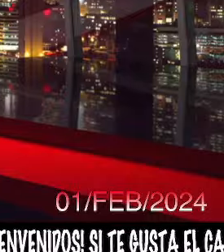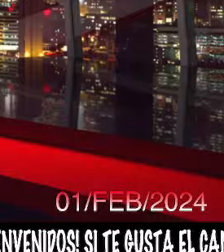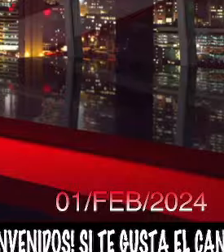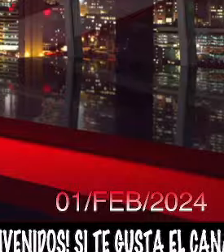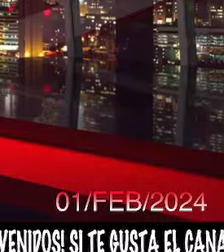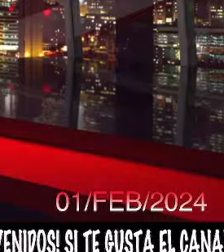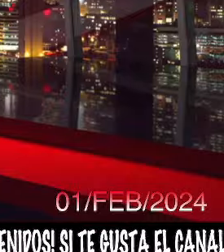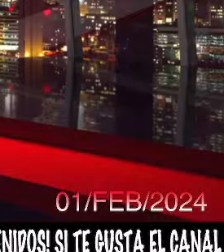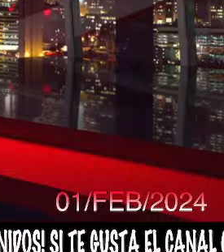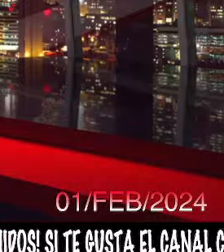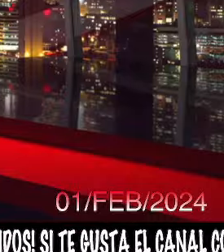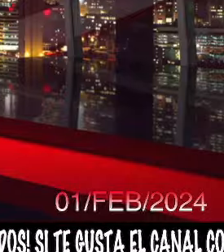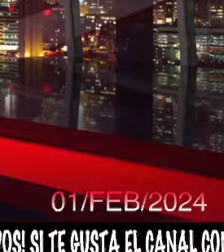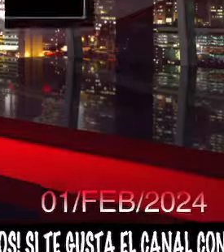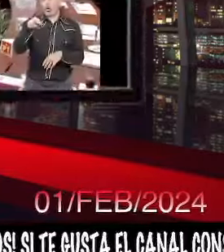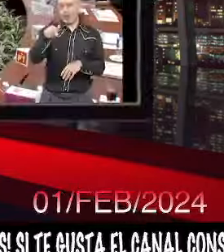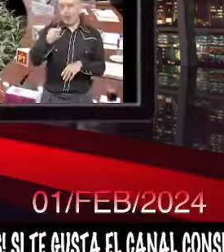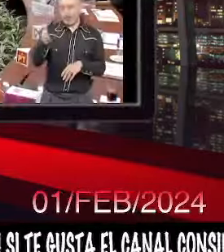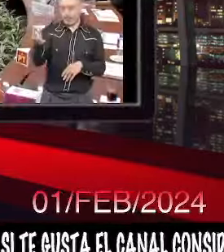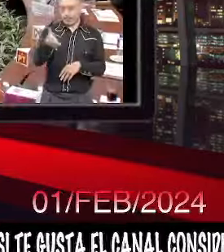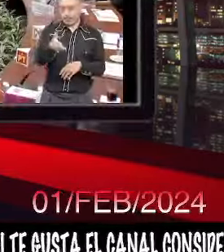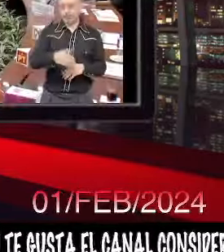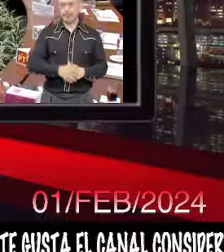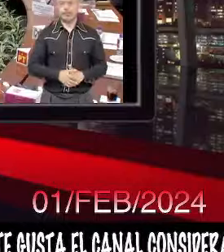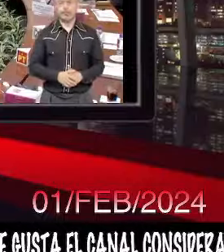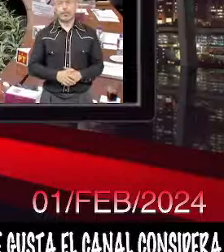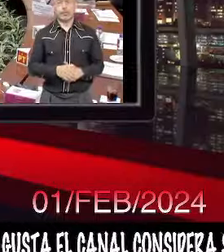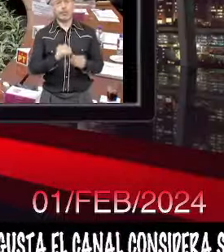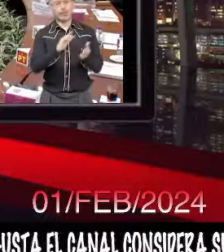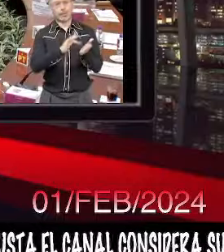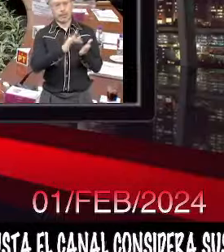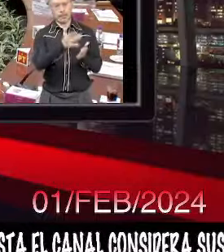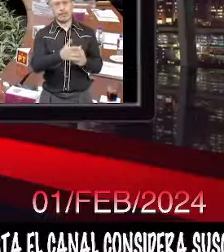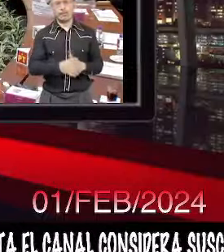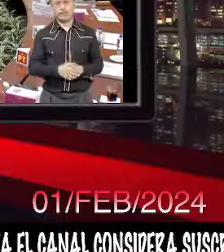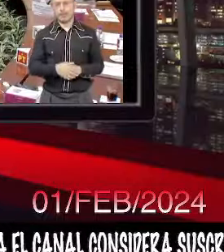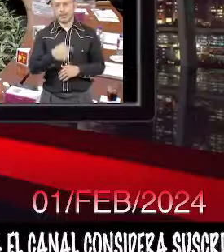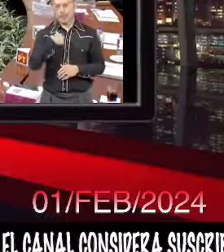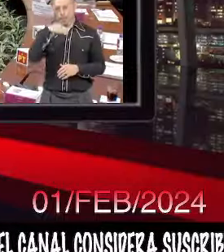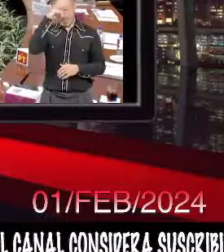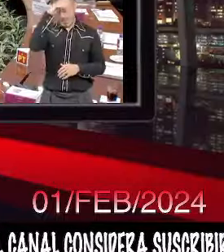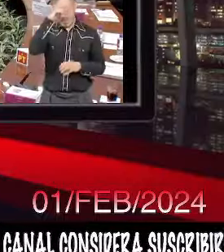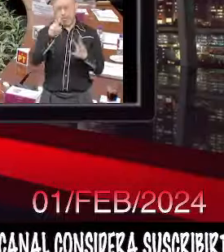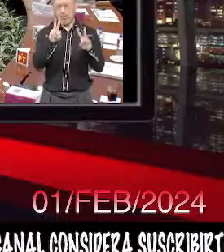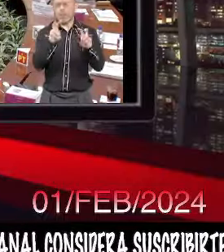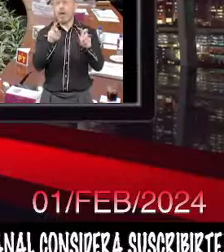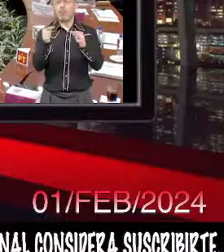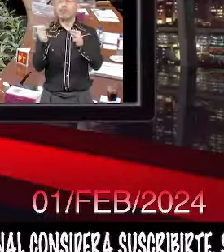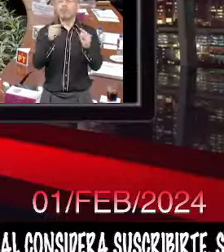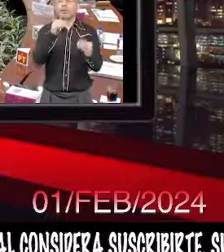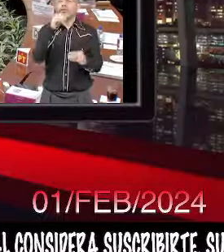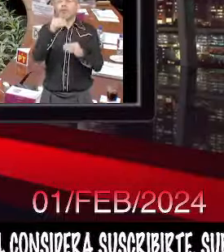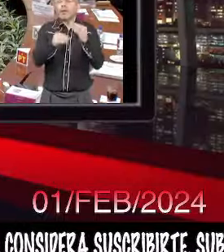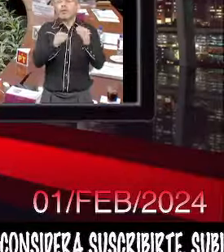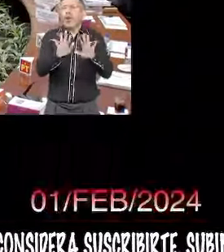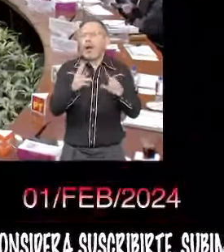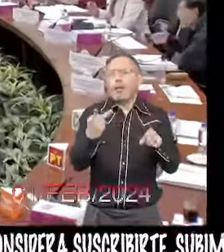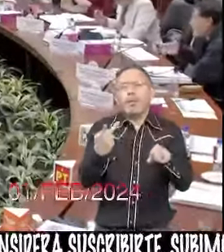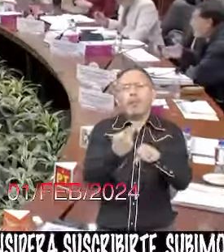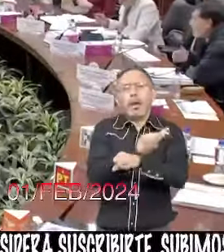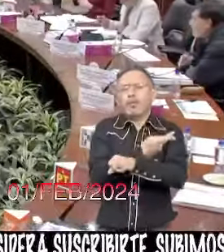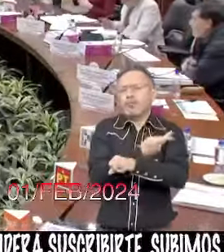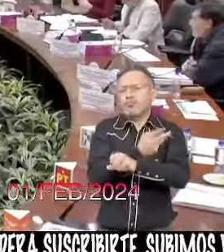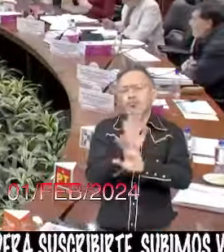Fernández Noroña. Muchas gracias. Yo creo que es un debate superado. el tema de si son